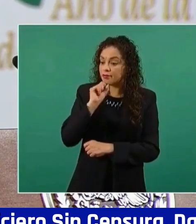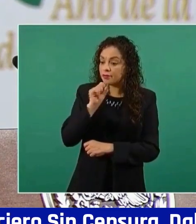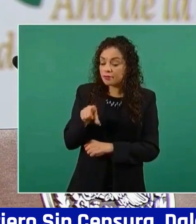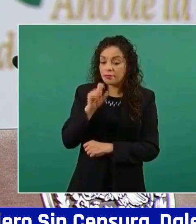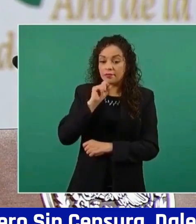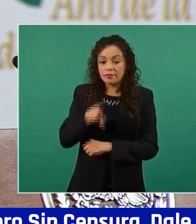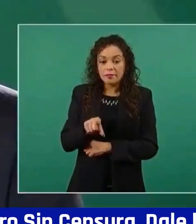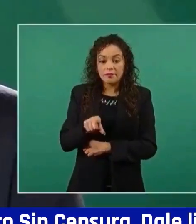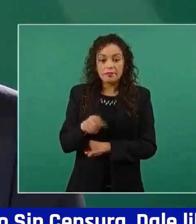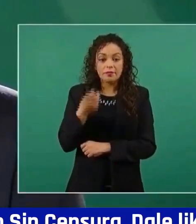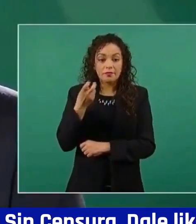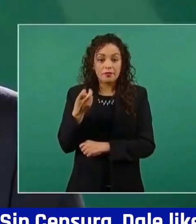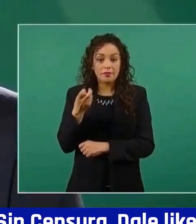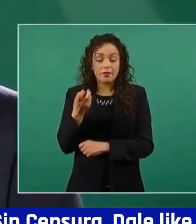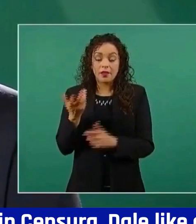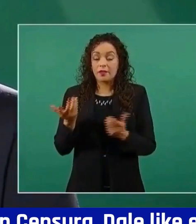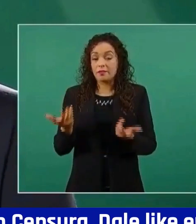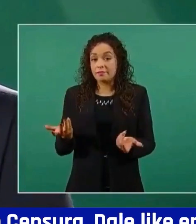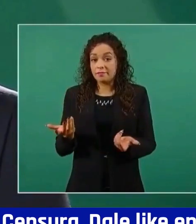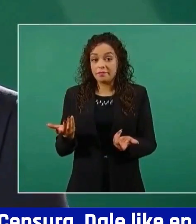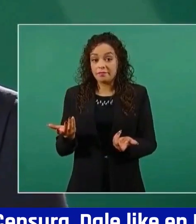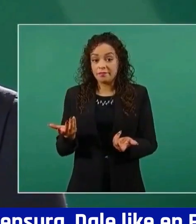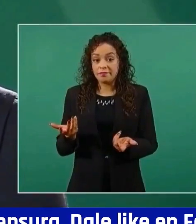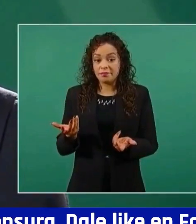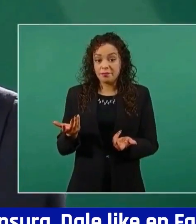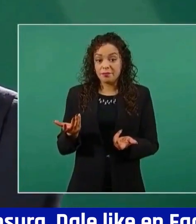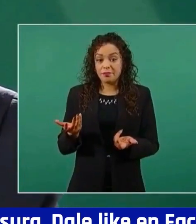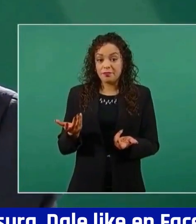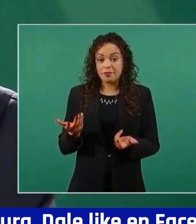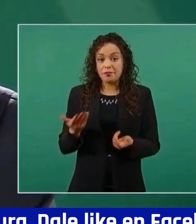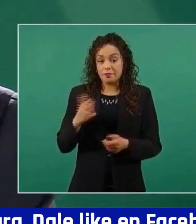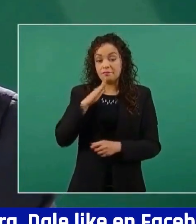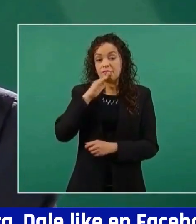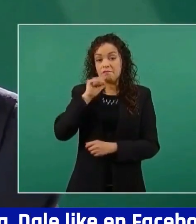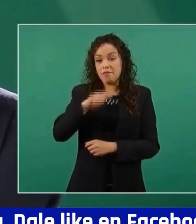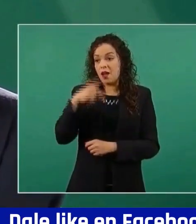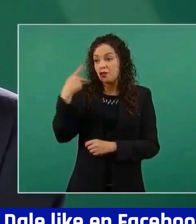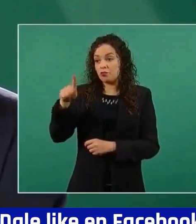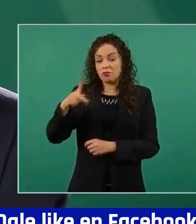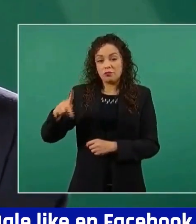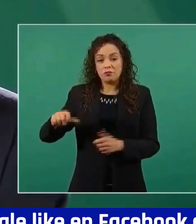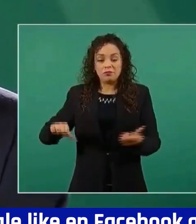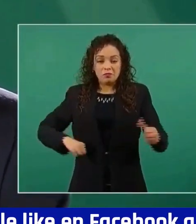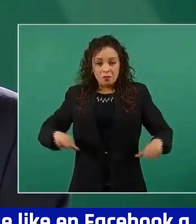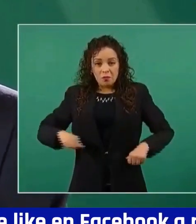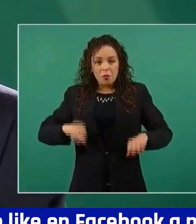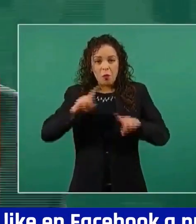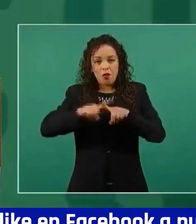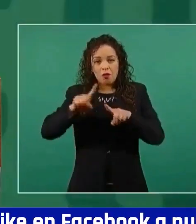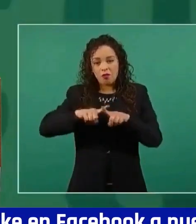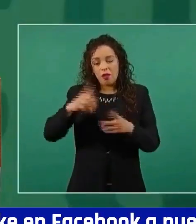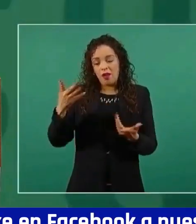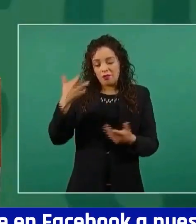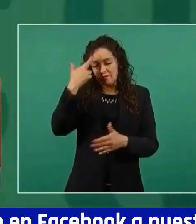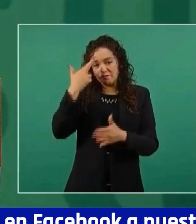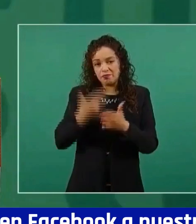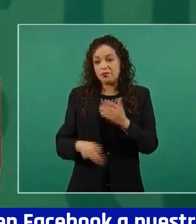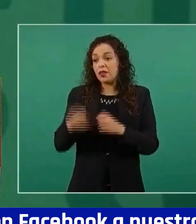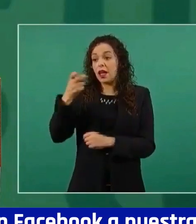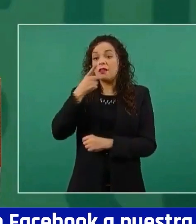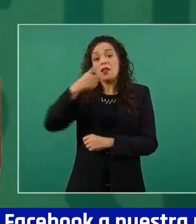justificar de manera indebida ciertas actitudes. Pero sí necesitamos que